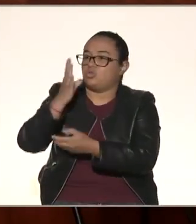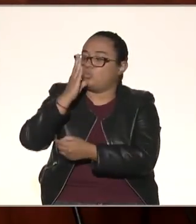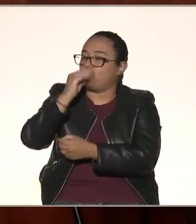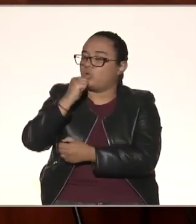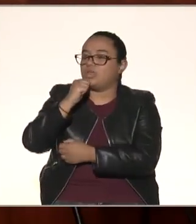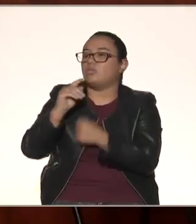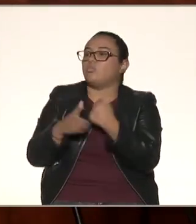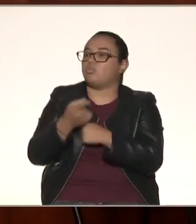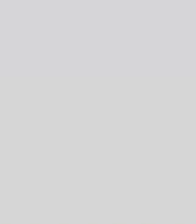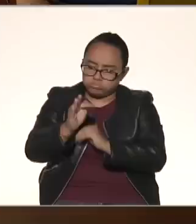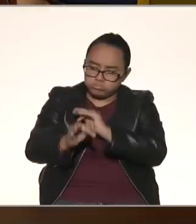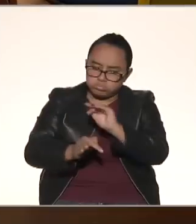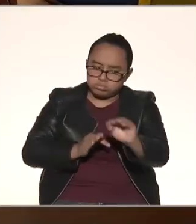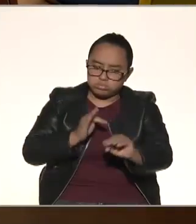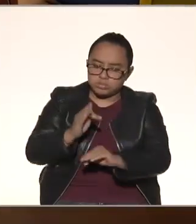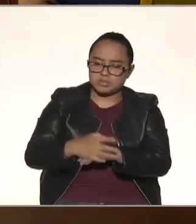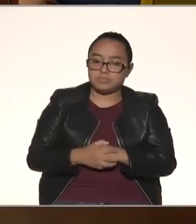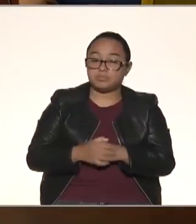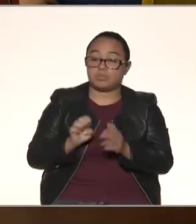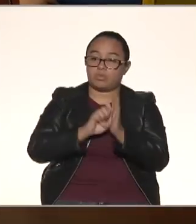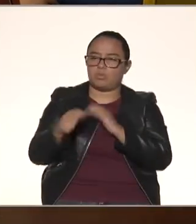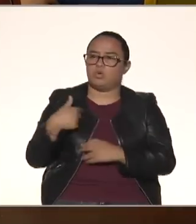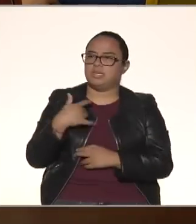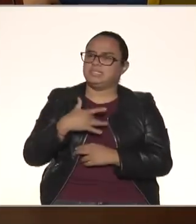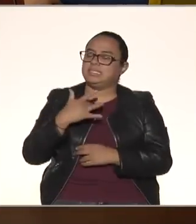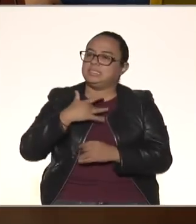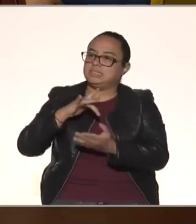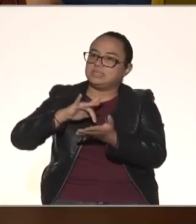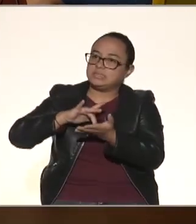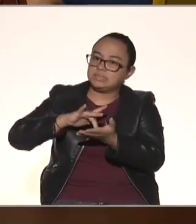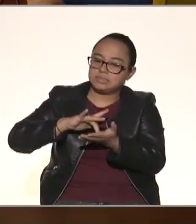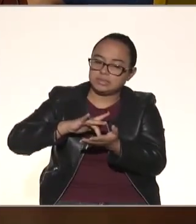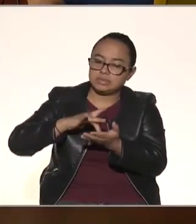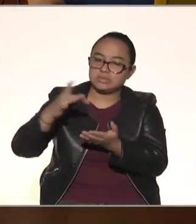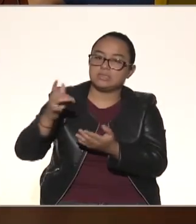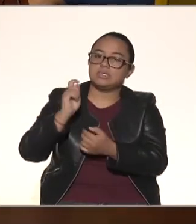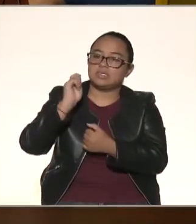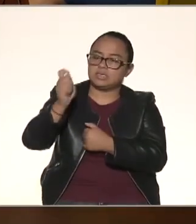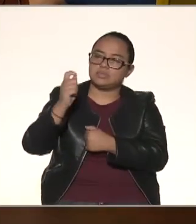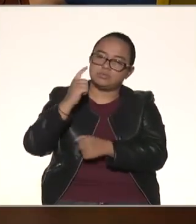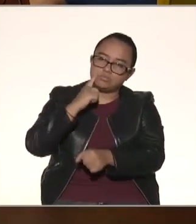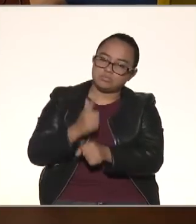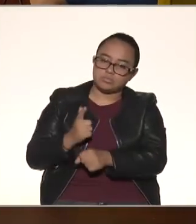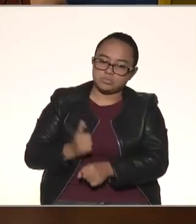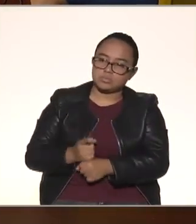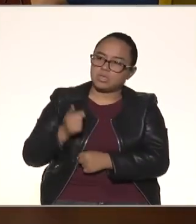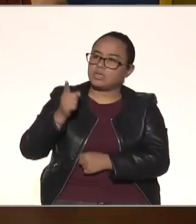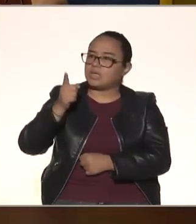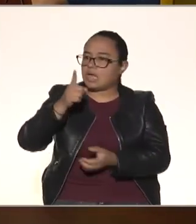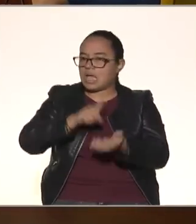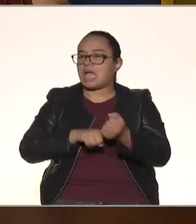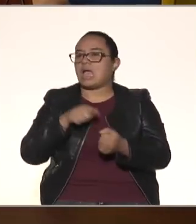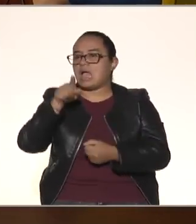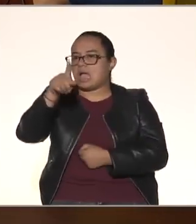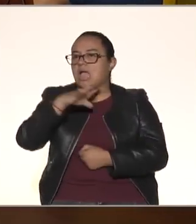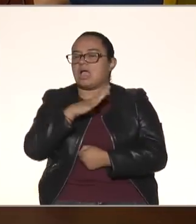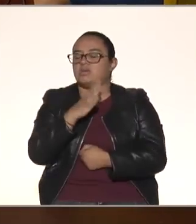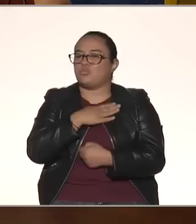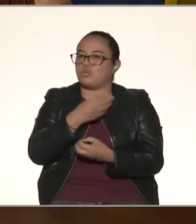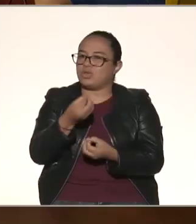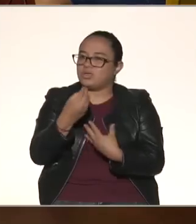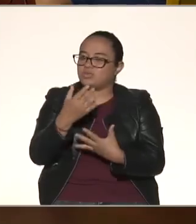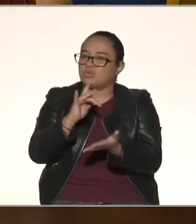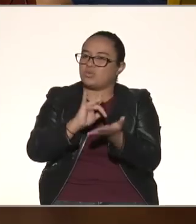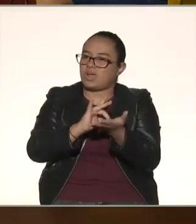siento mal, no sé qué me pasa. Sentir gratitud es justamente percibir y percatarnos de la generosidad ajena, o de la